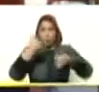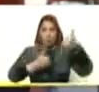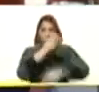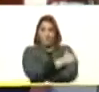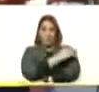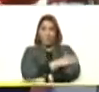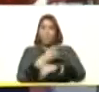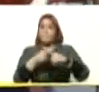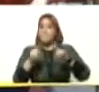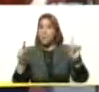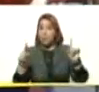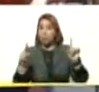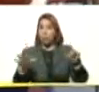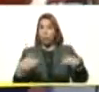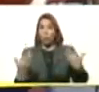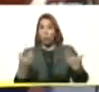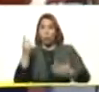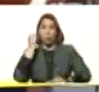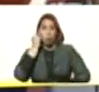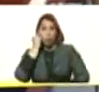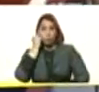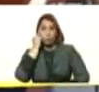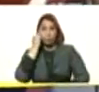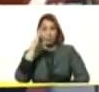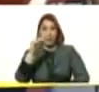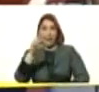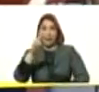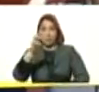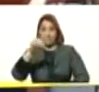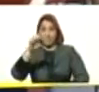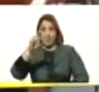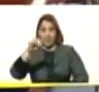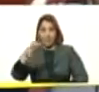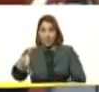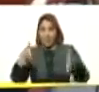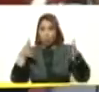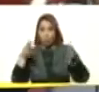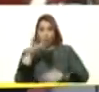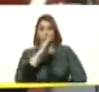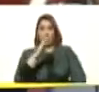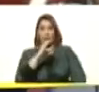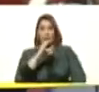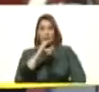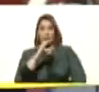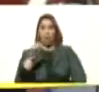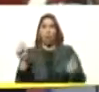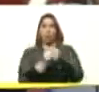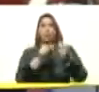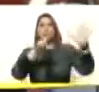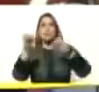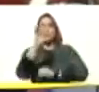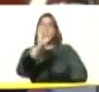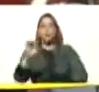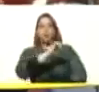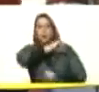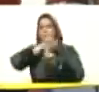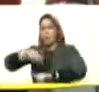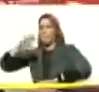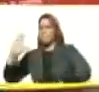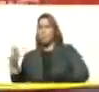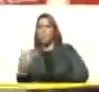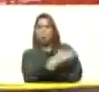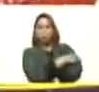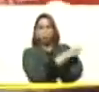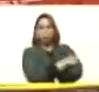Pero cuando Carmen Teresa Meléndez Rivas ganó Caracas con el 60% y le dio una paliza a la